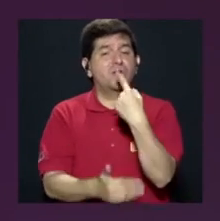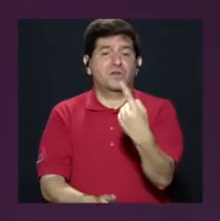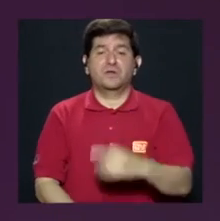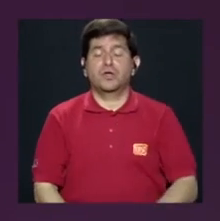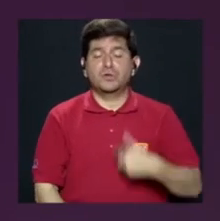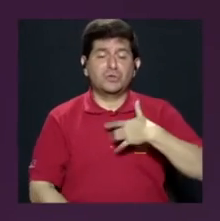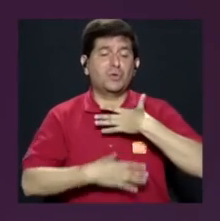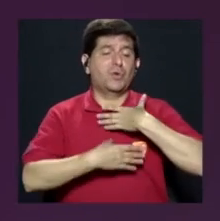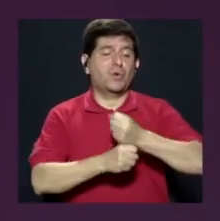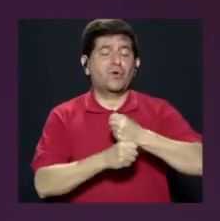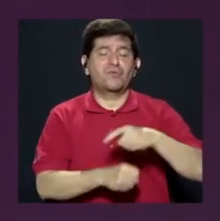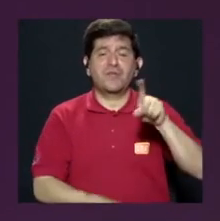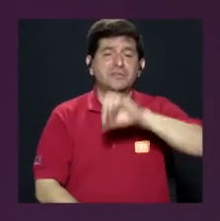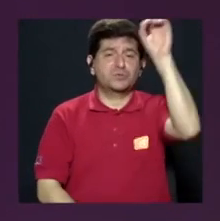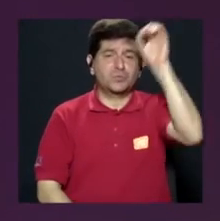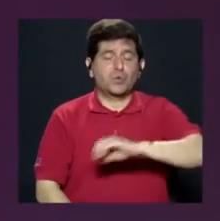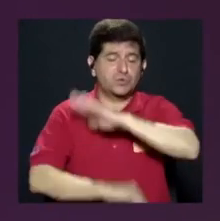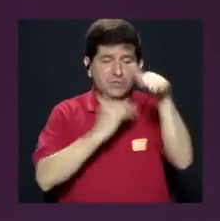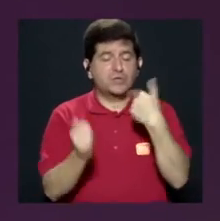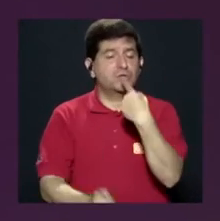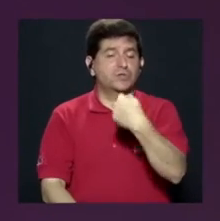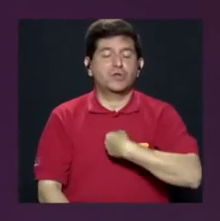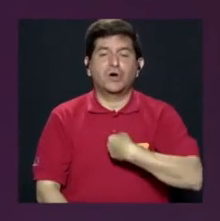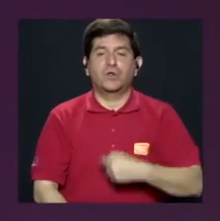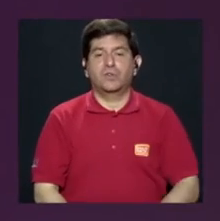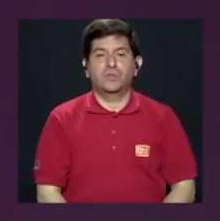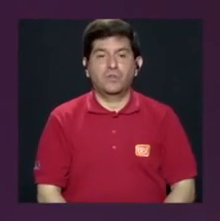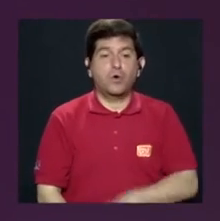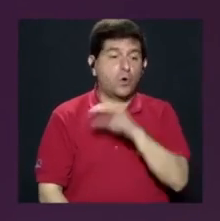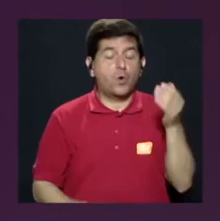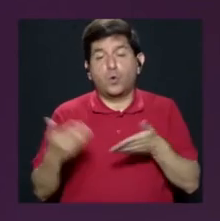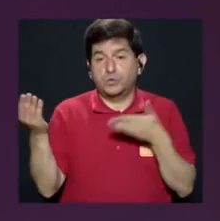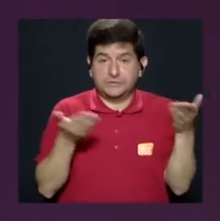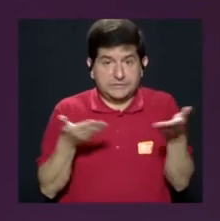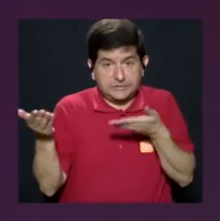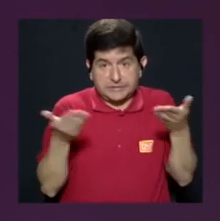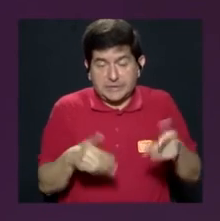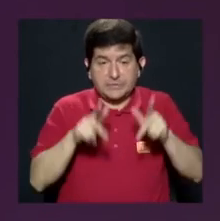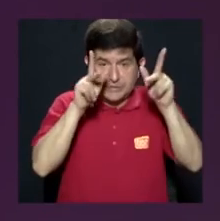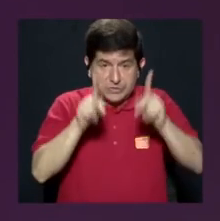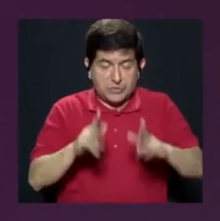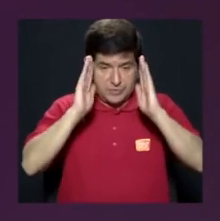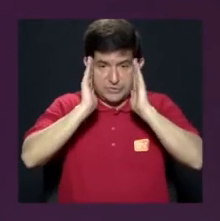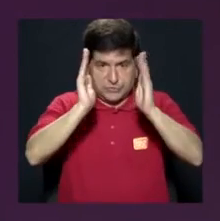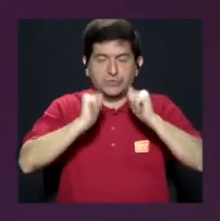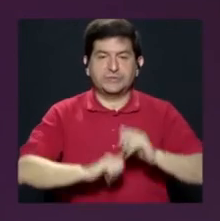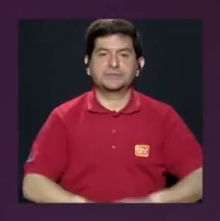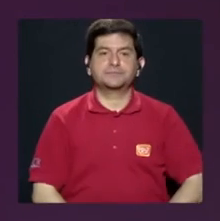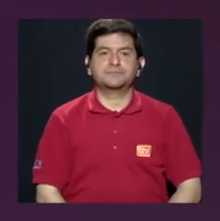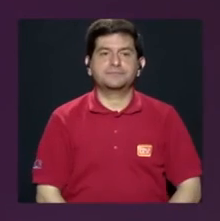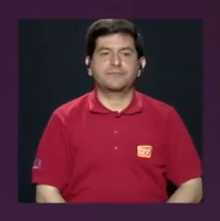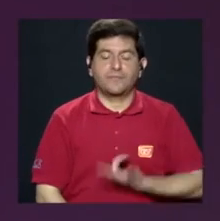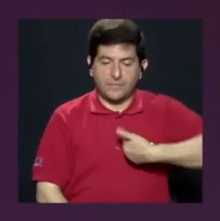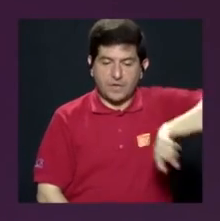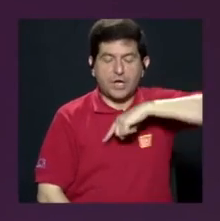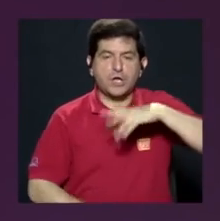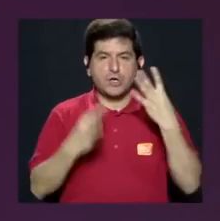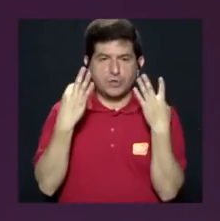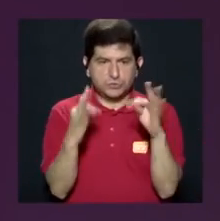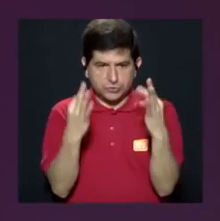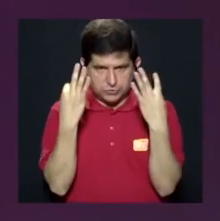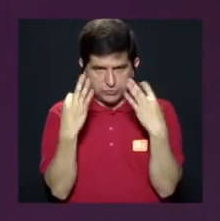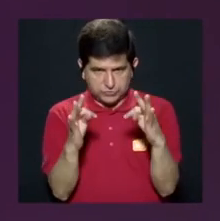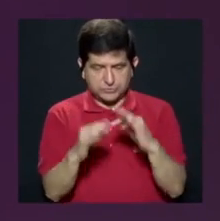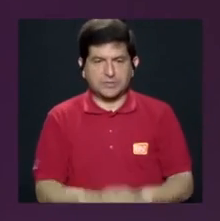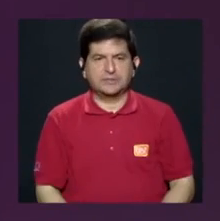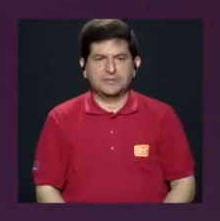que confiar en el doctor 100% en todo lo que me dice o en el servicio, ¿verdad?, en la gente que está ahí atendiéndome. Y hemos tratado